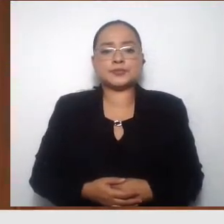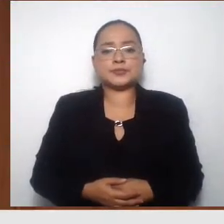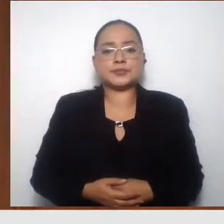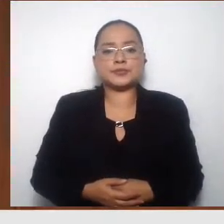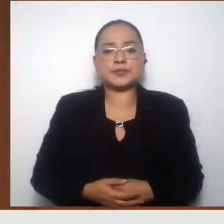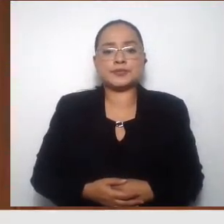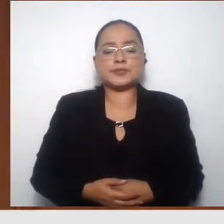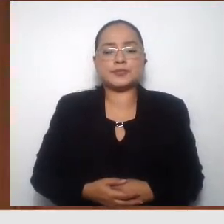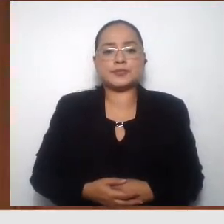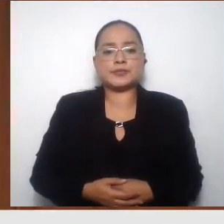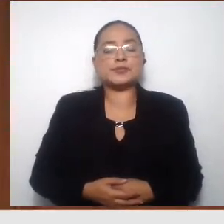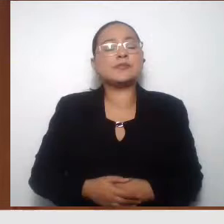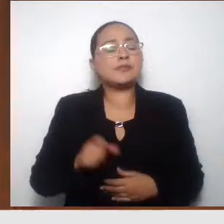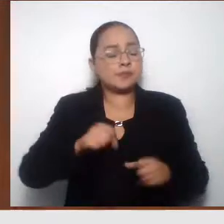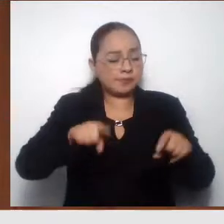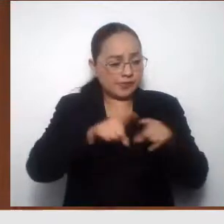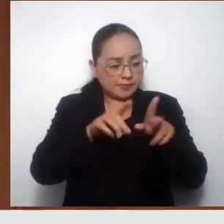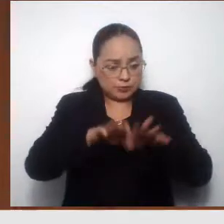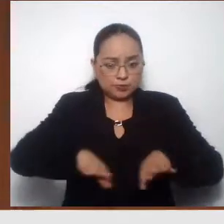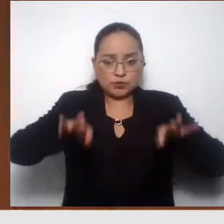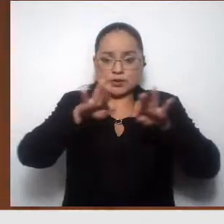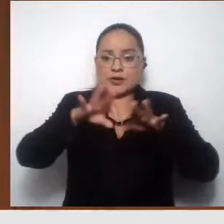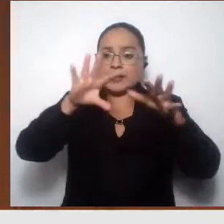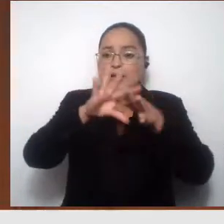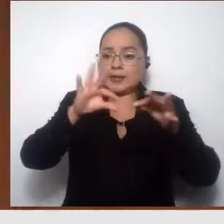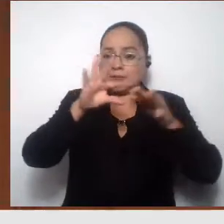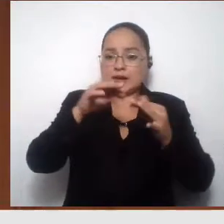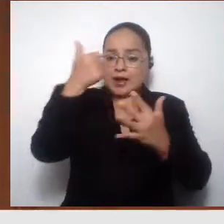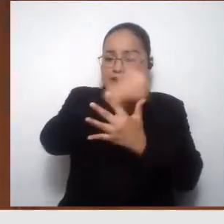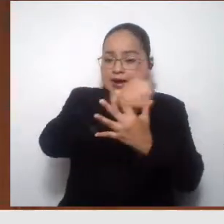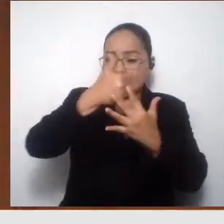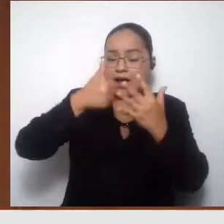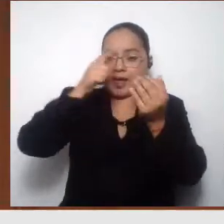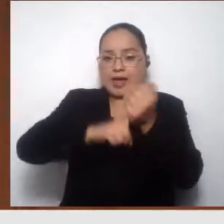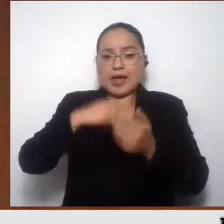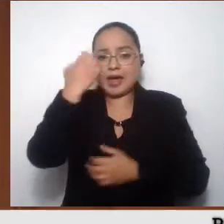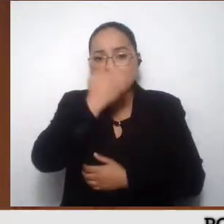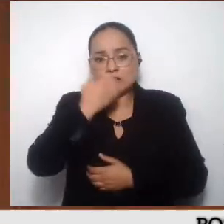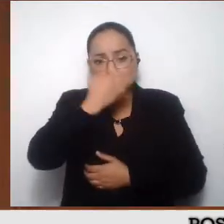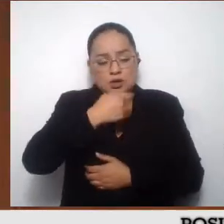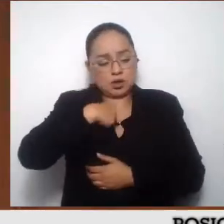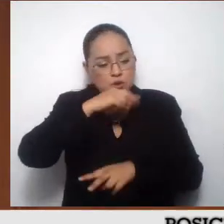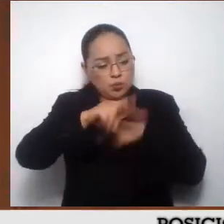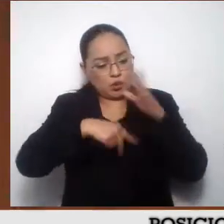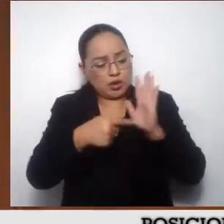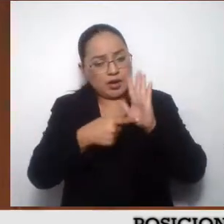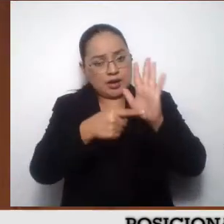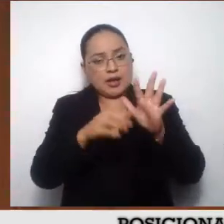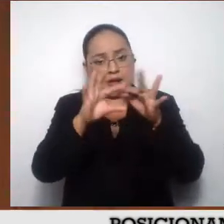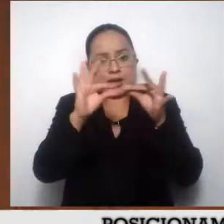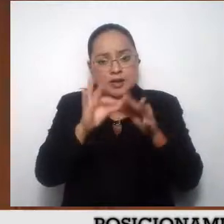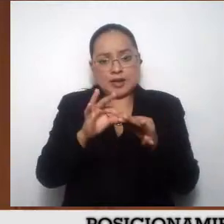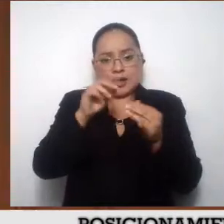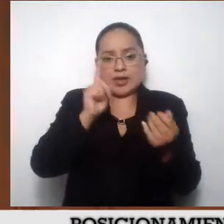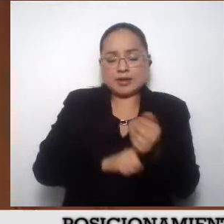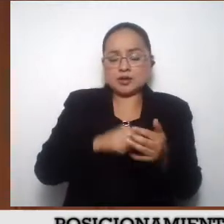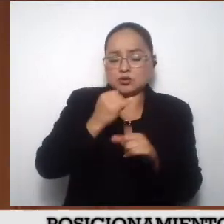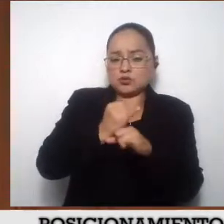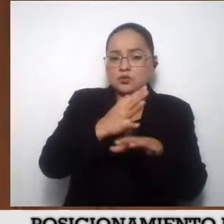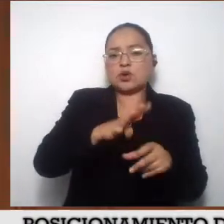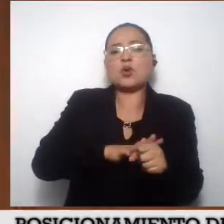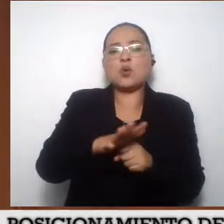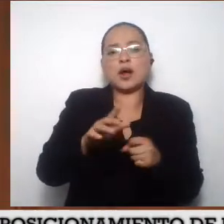Cabe señalar que cada una de las instituciones que voy a mencionar cuentan con los siguientes datos: